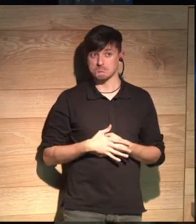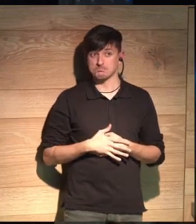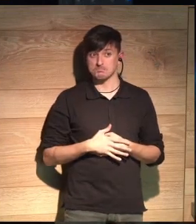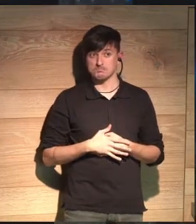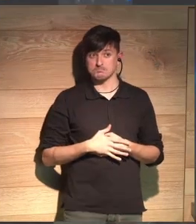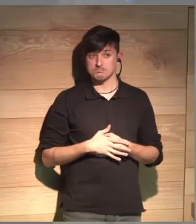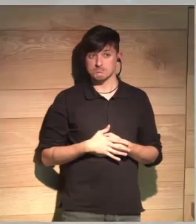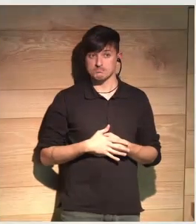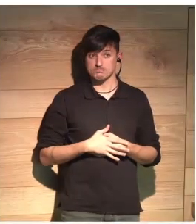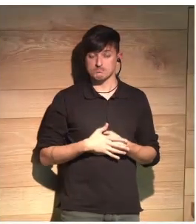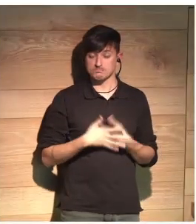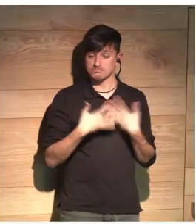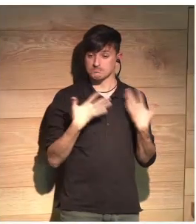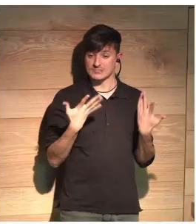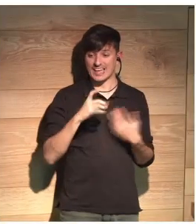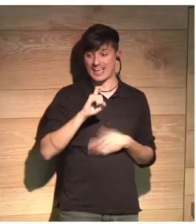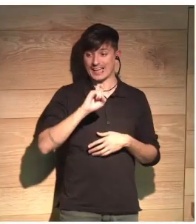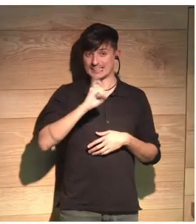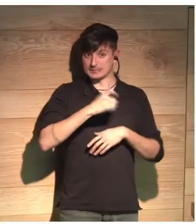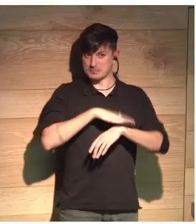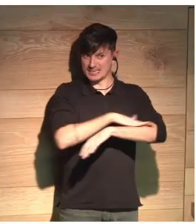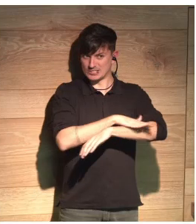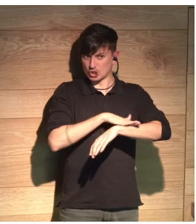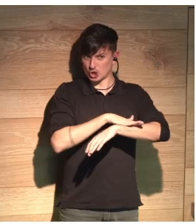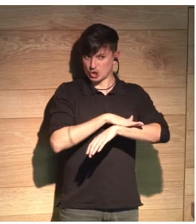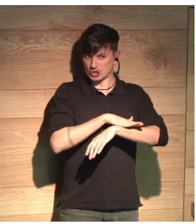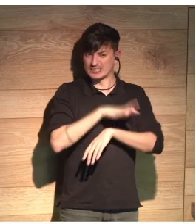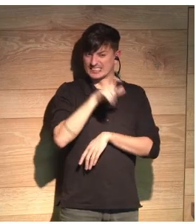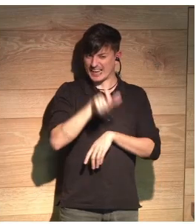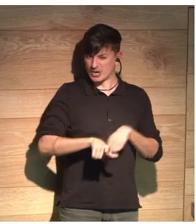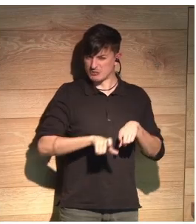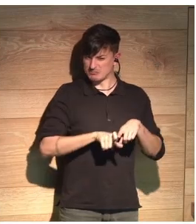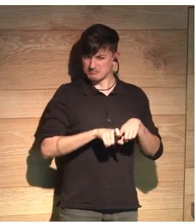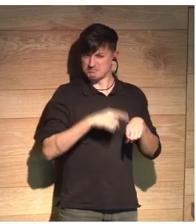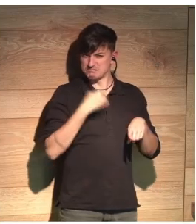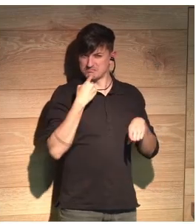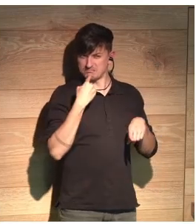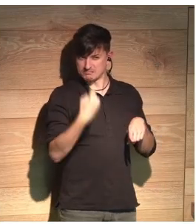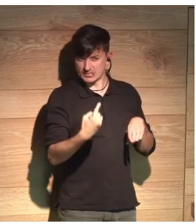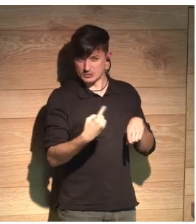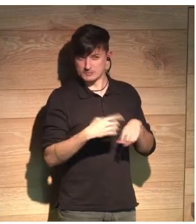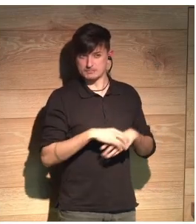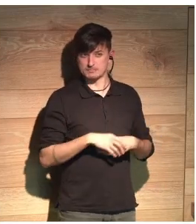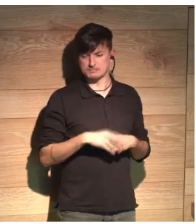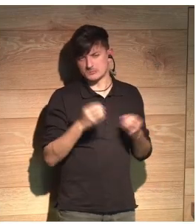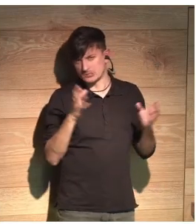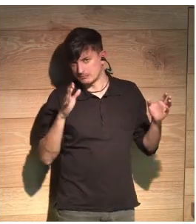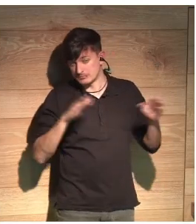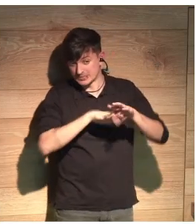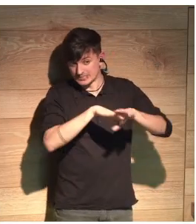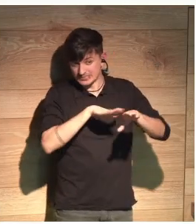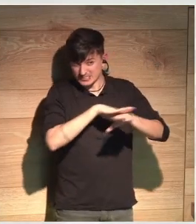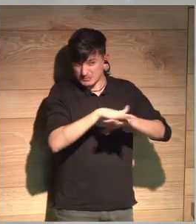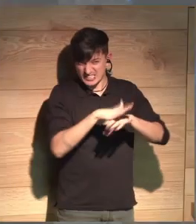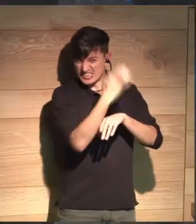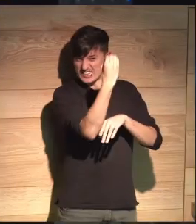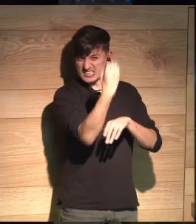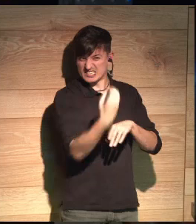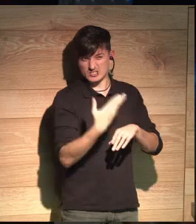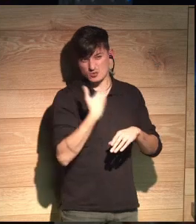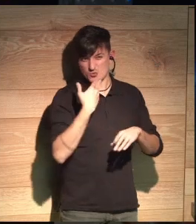ex el ex ministro italiano dijo en milán los básicamente los semáforos son como